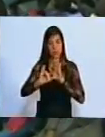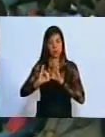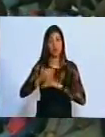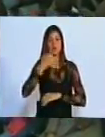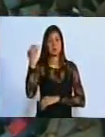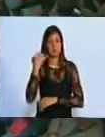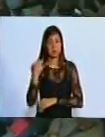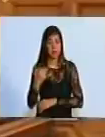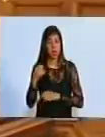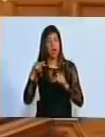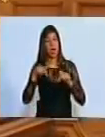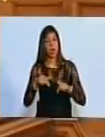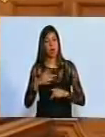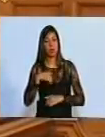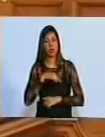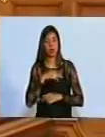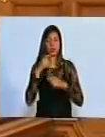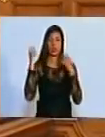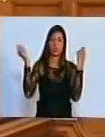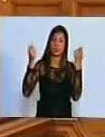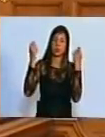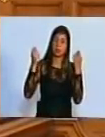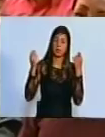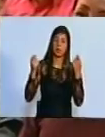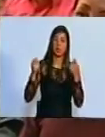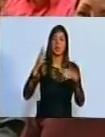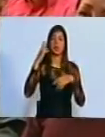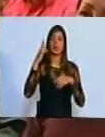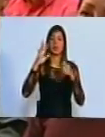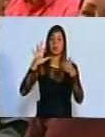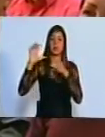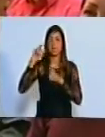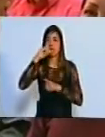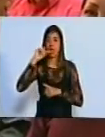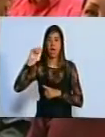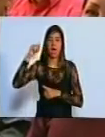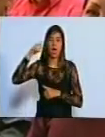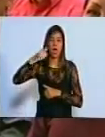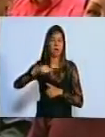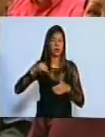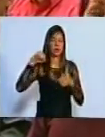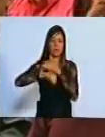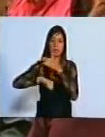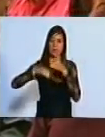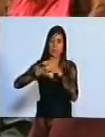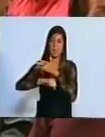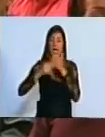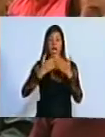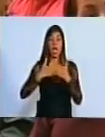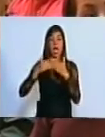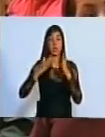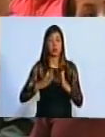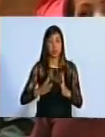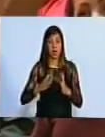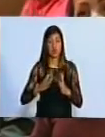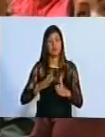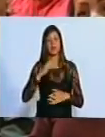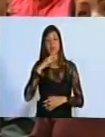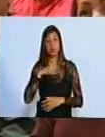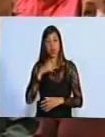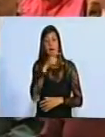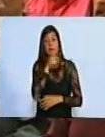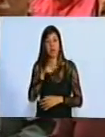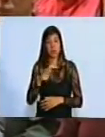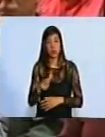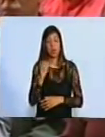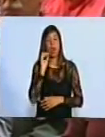cierto, hoy estamos celebrando 60 años de una lucha histórica del sector estudiantil, de hermanos y